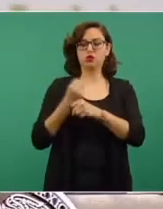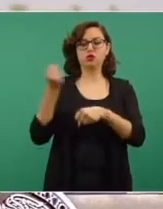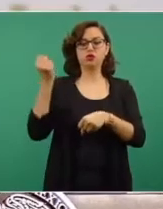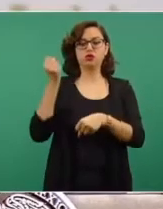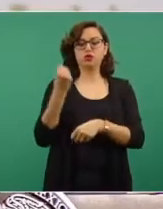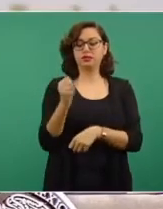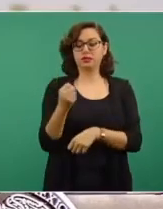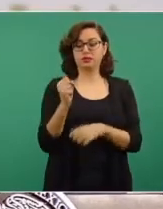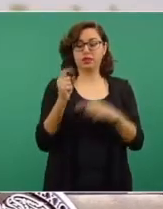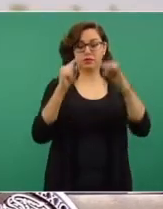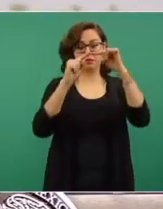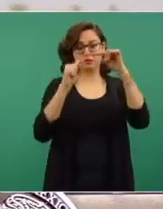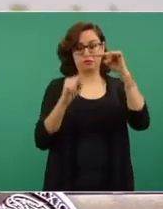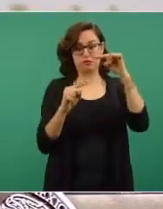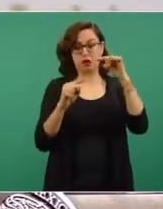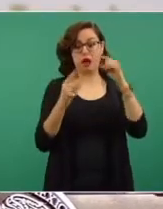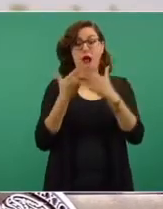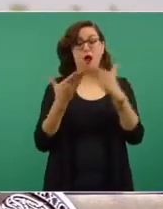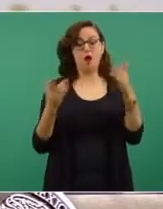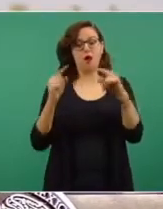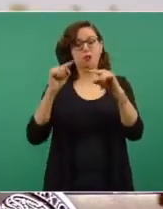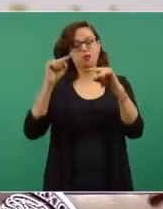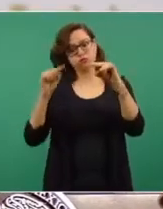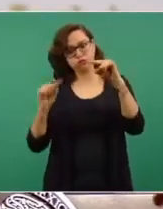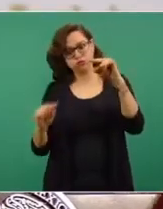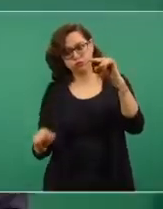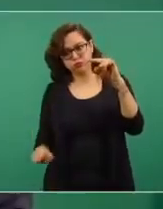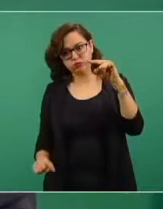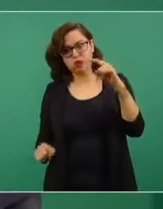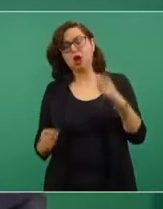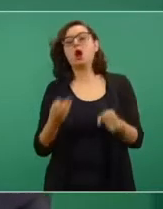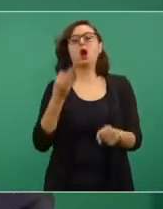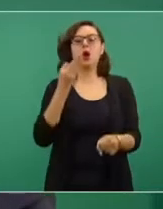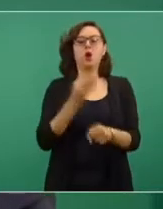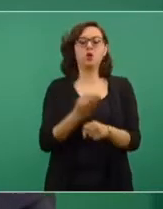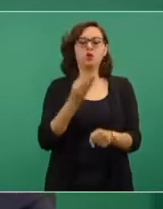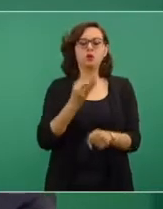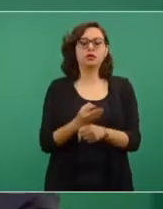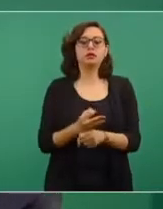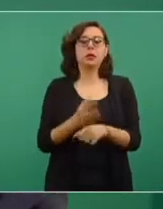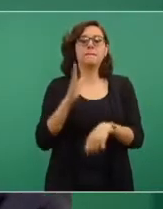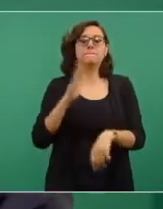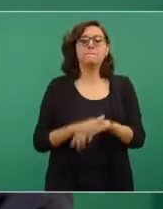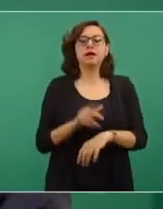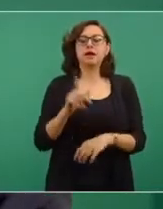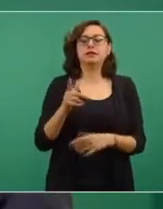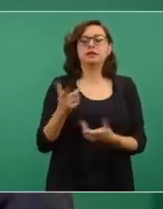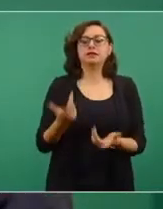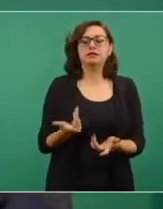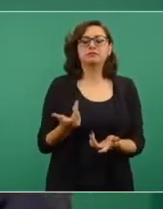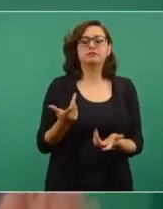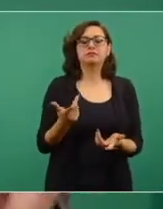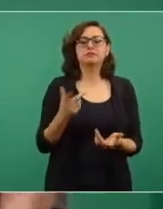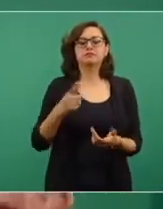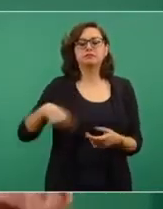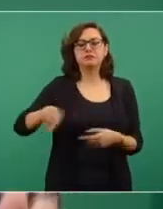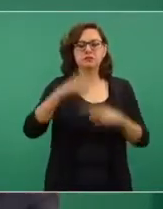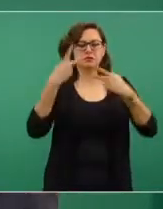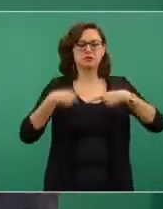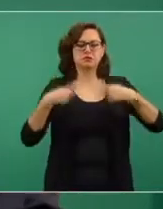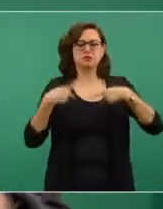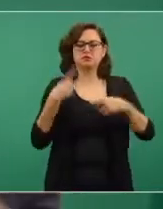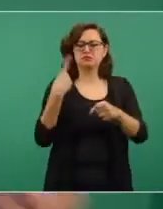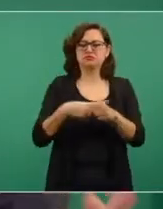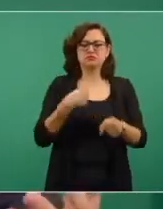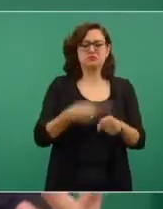menos de la quinta parte de las camas designadas para el COVID están ocupadas por pacientes con COVID. Queda claro